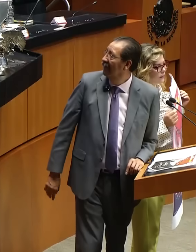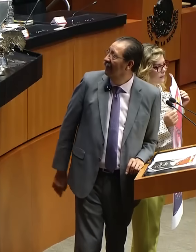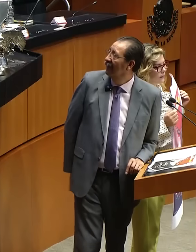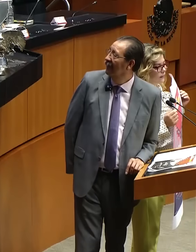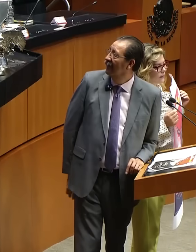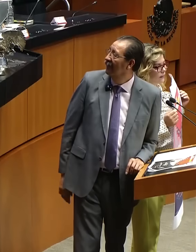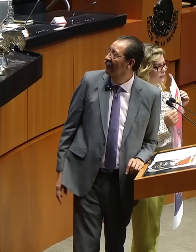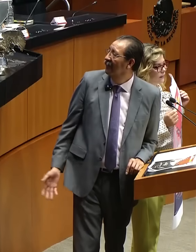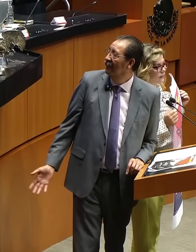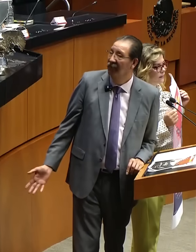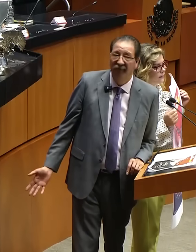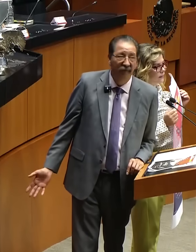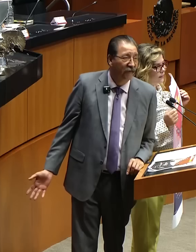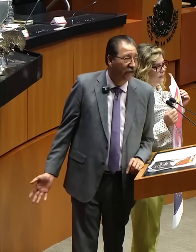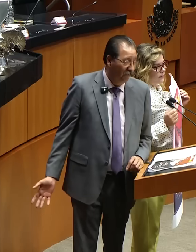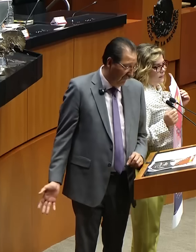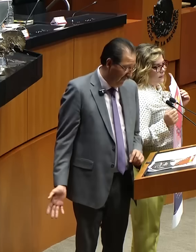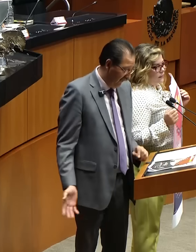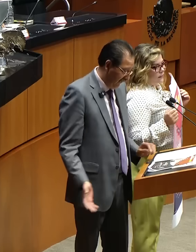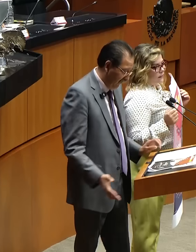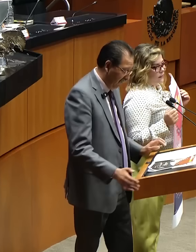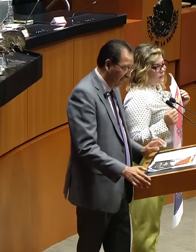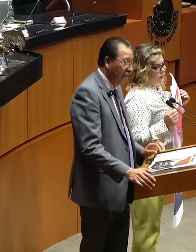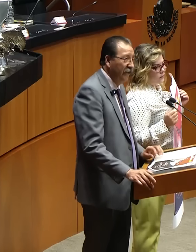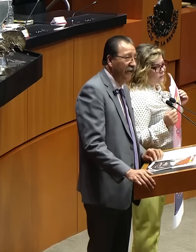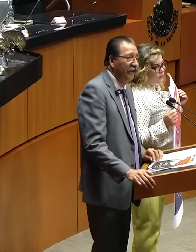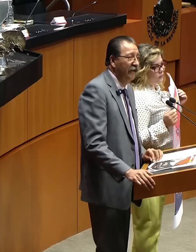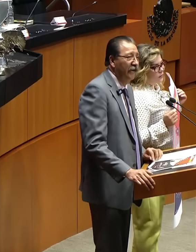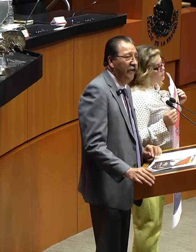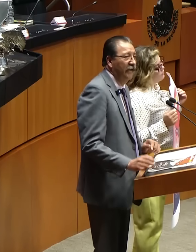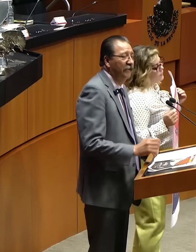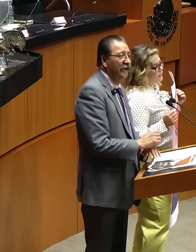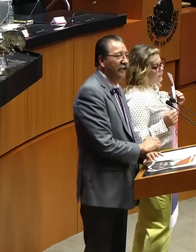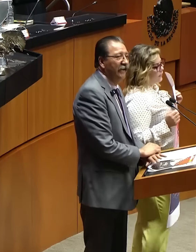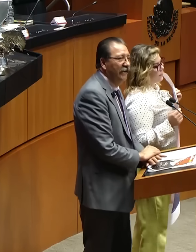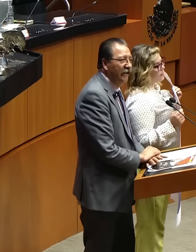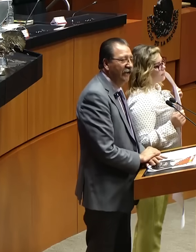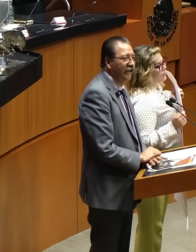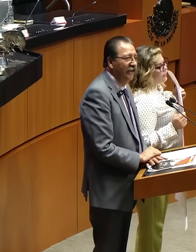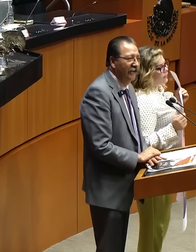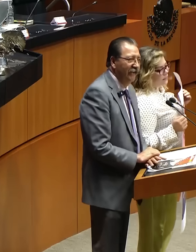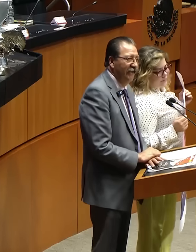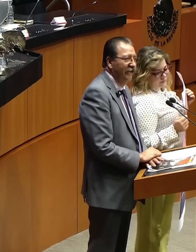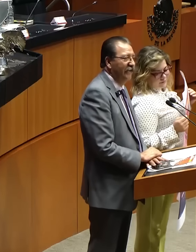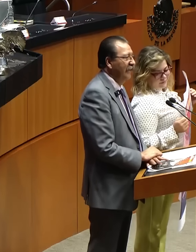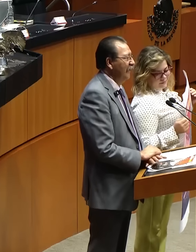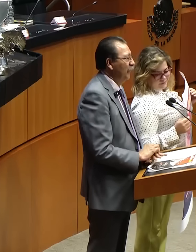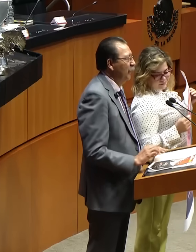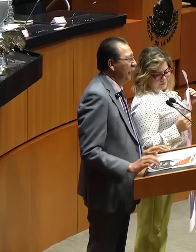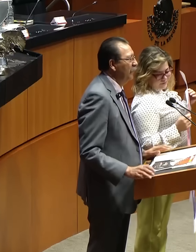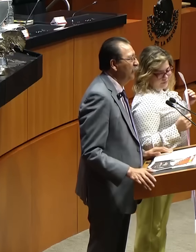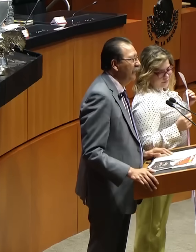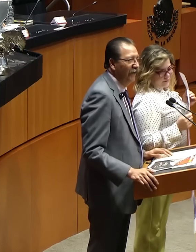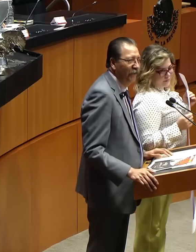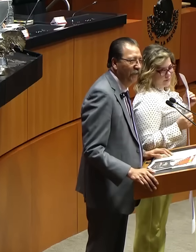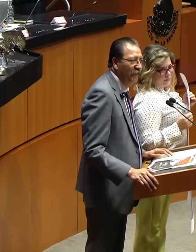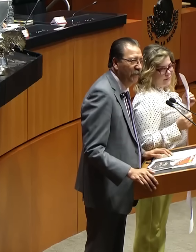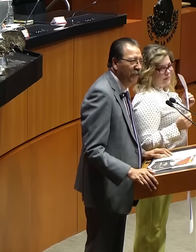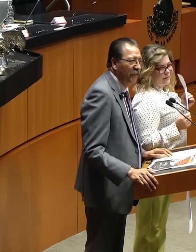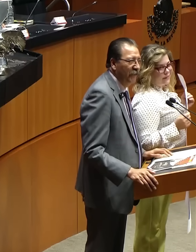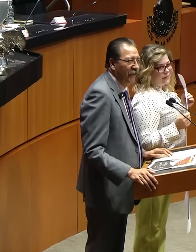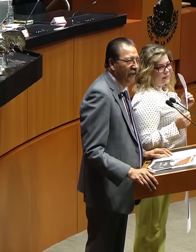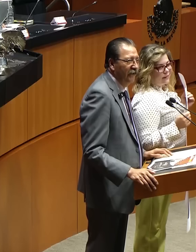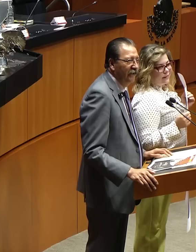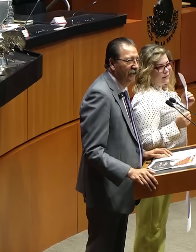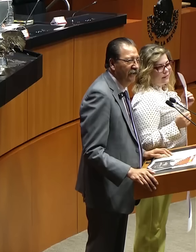La pregunta tiene 2 minutos, diputado Sandoval, para aprovechar, porque aunque ver, no hay ninguna pregunta, diputado.